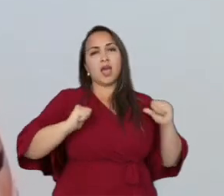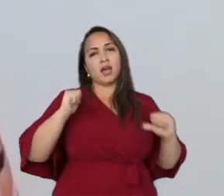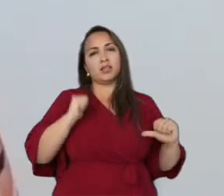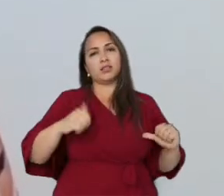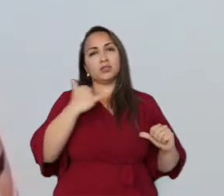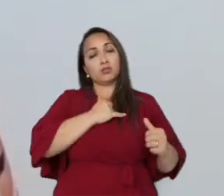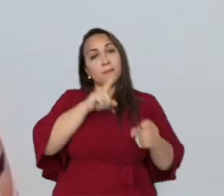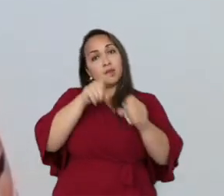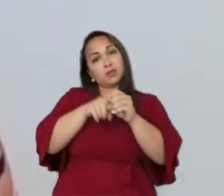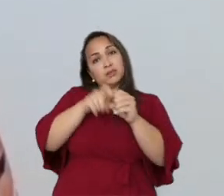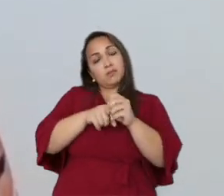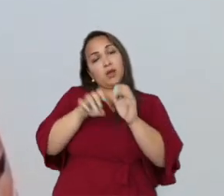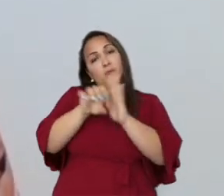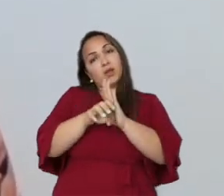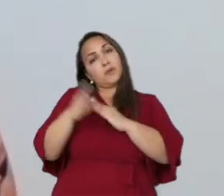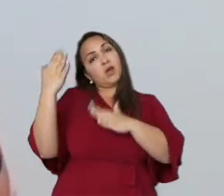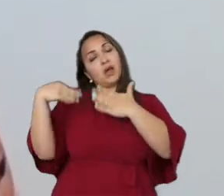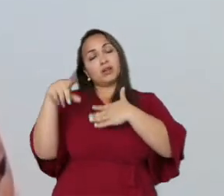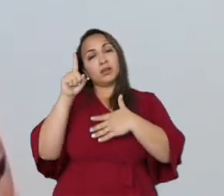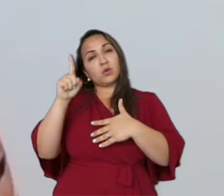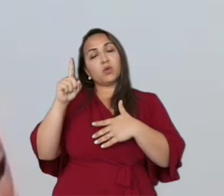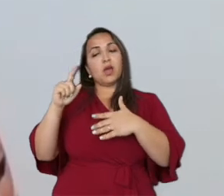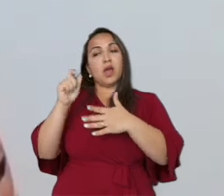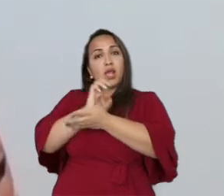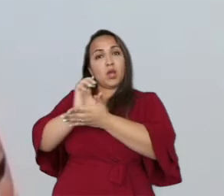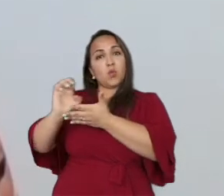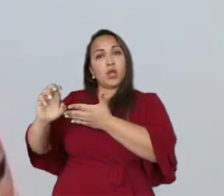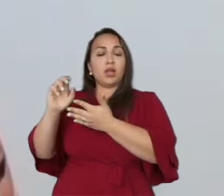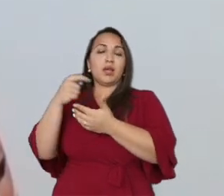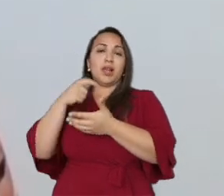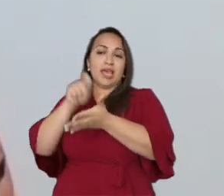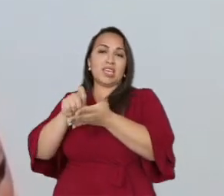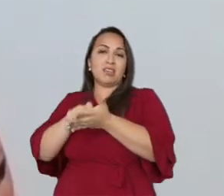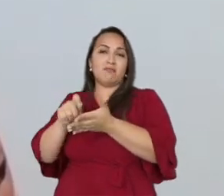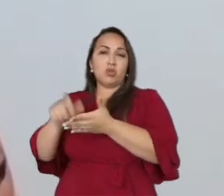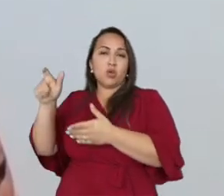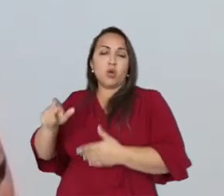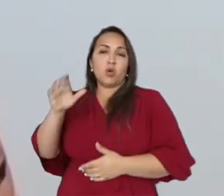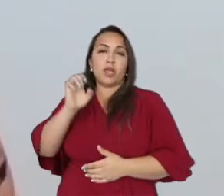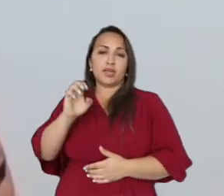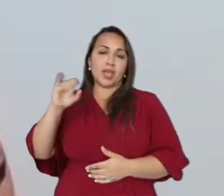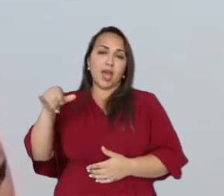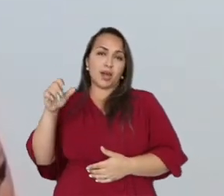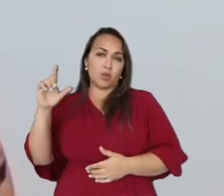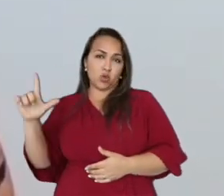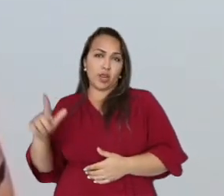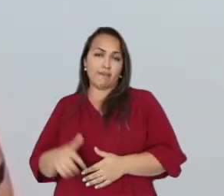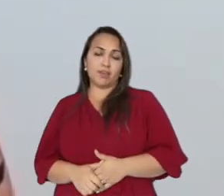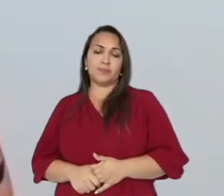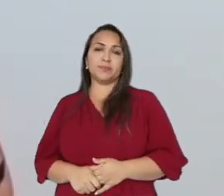he participado, participé en una en la secundaria que la escribió el escritor Enrique Jaramillo